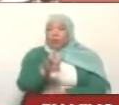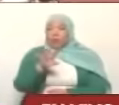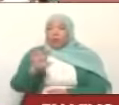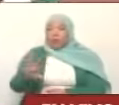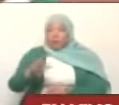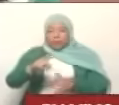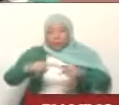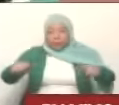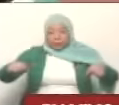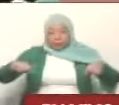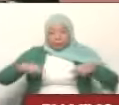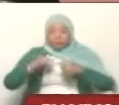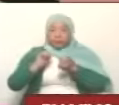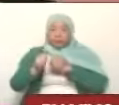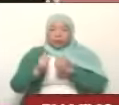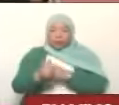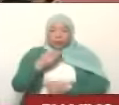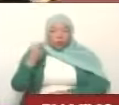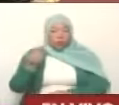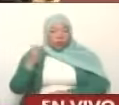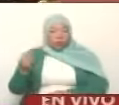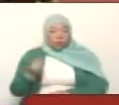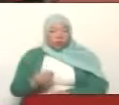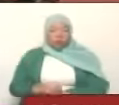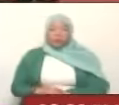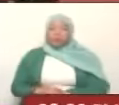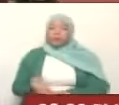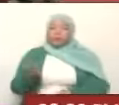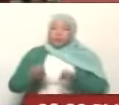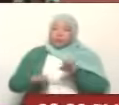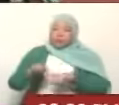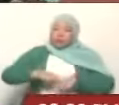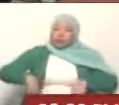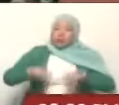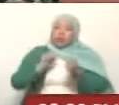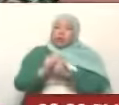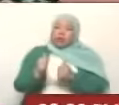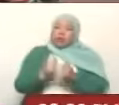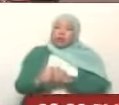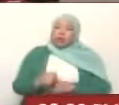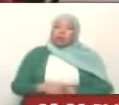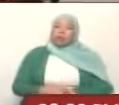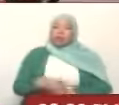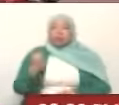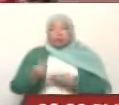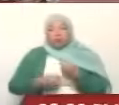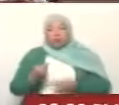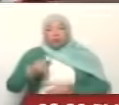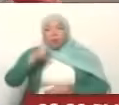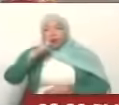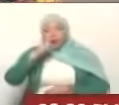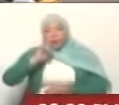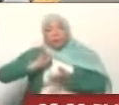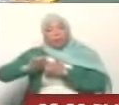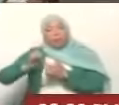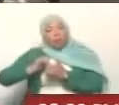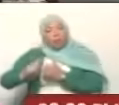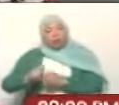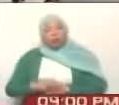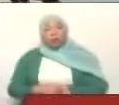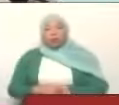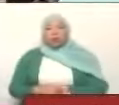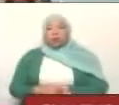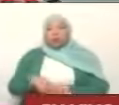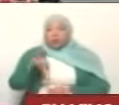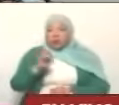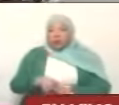canchas deportivas para la juventud, espacios recreativos, espacios deportivos y haciendo la masificación deportiva en los